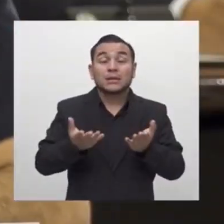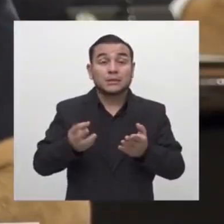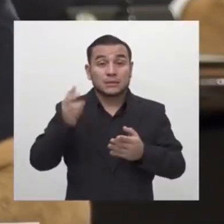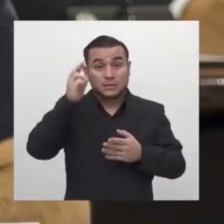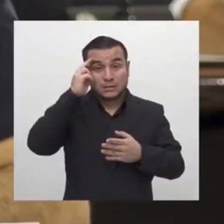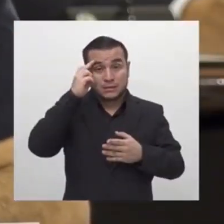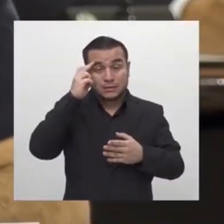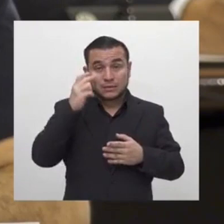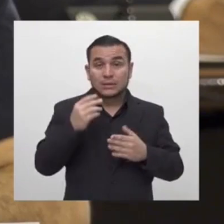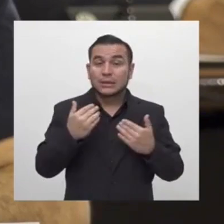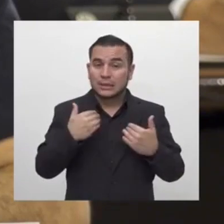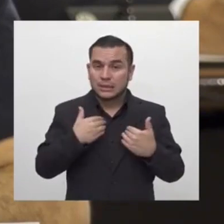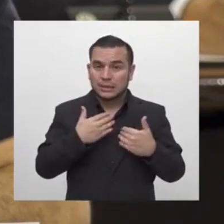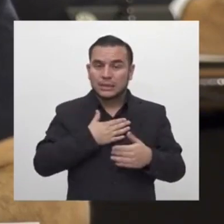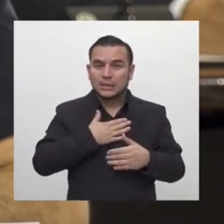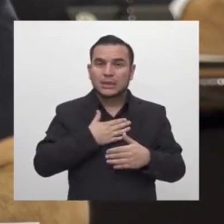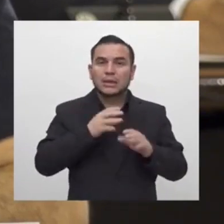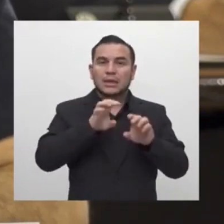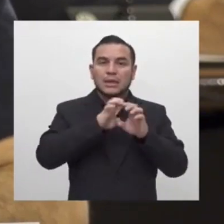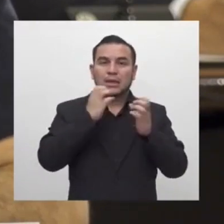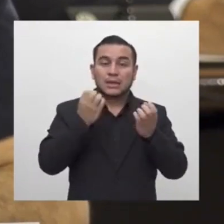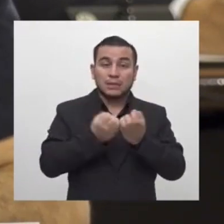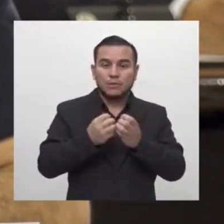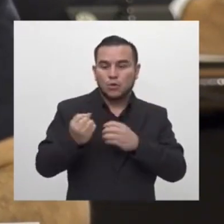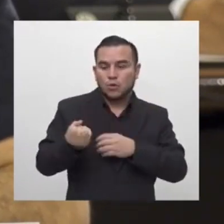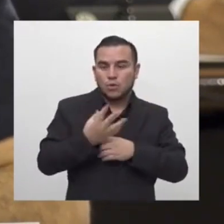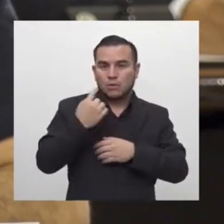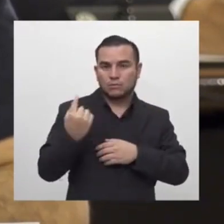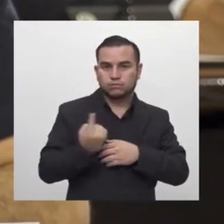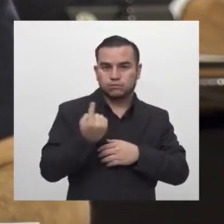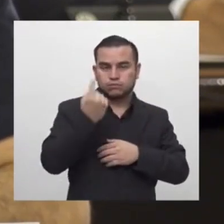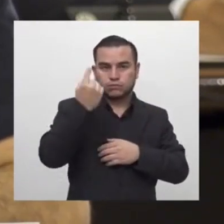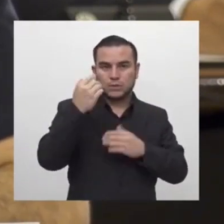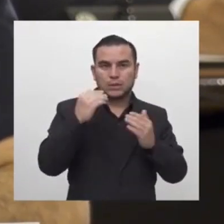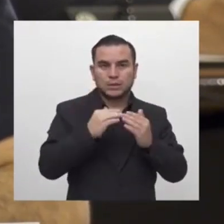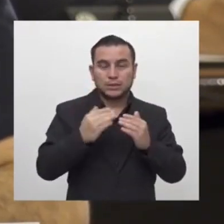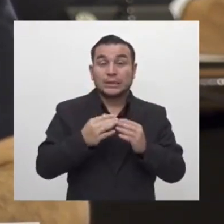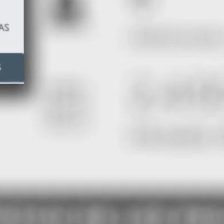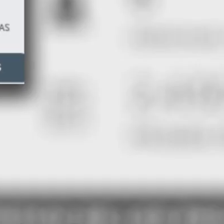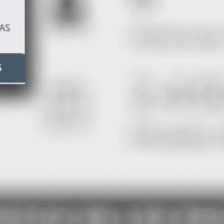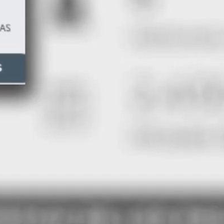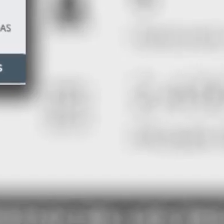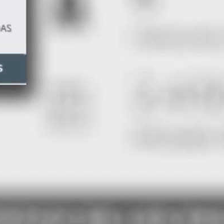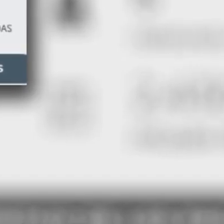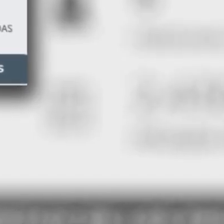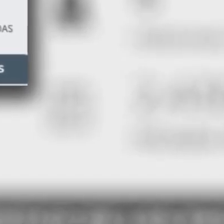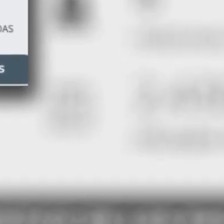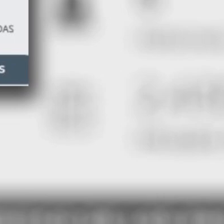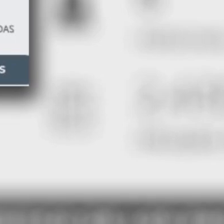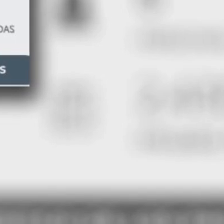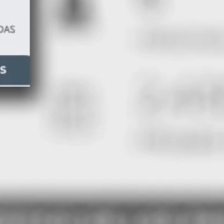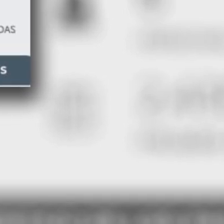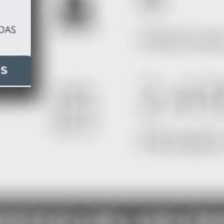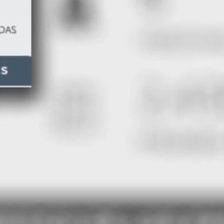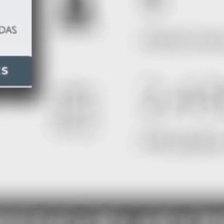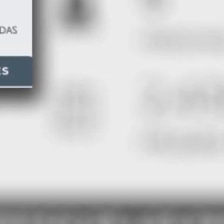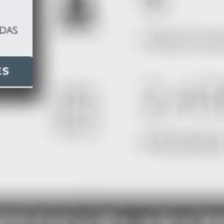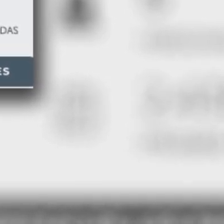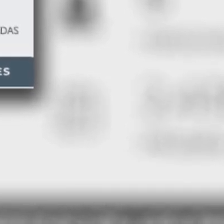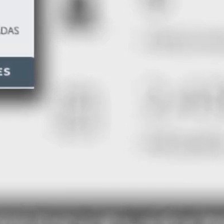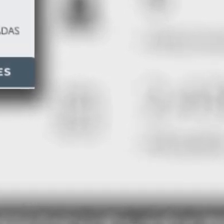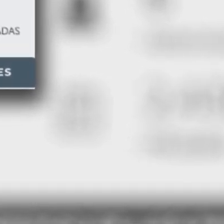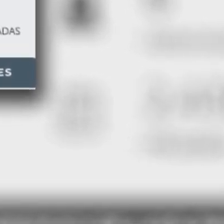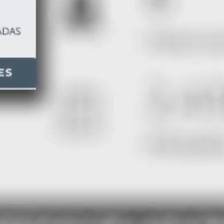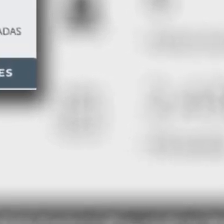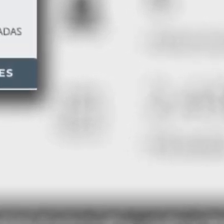según el ministerio de salud este 24 de junio se sumaron 117 nuevos casos de coronavirus dejando